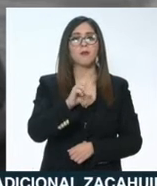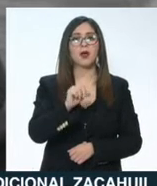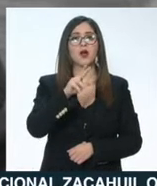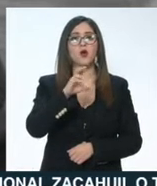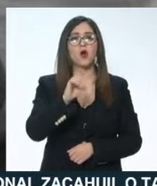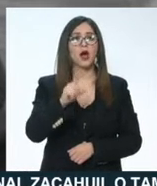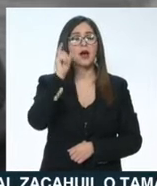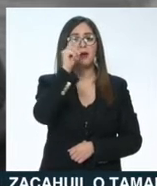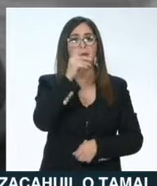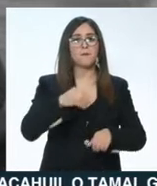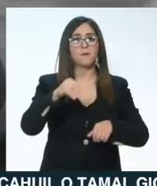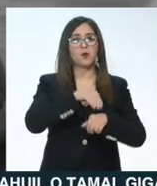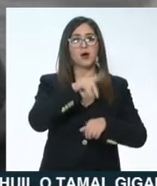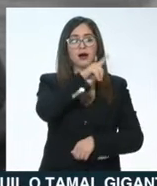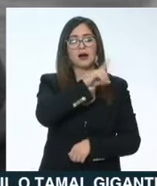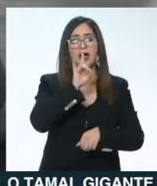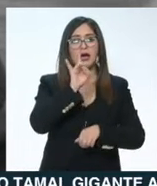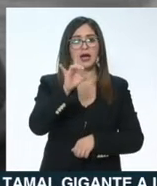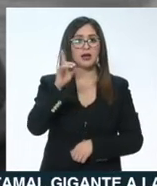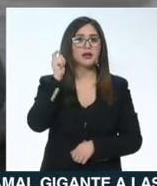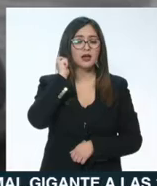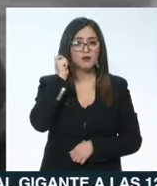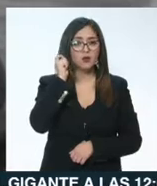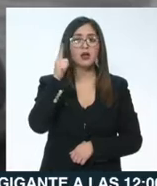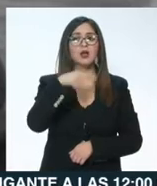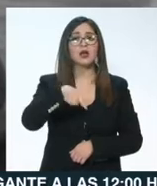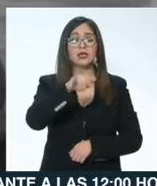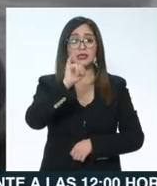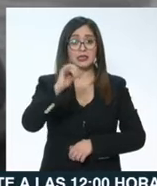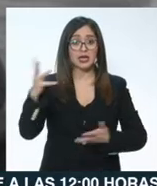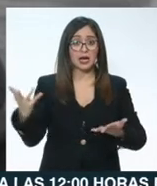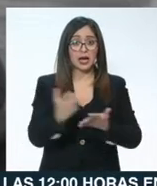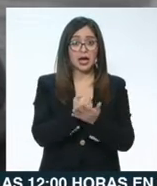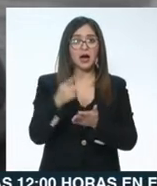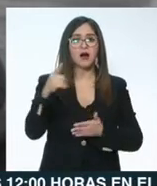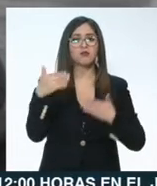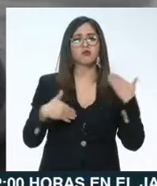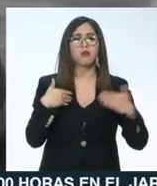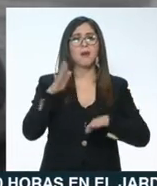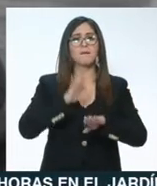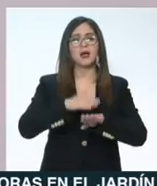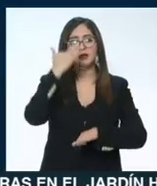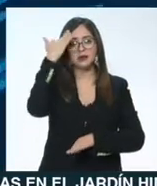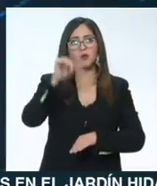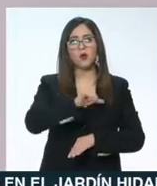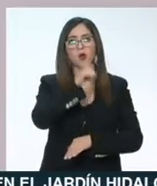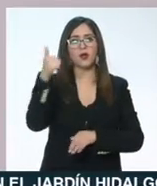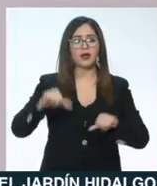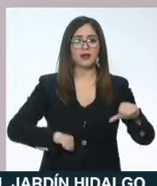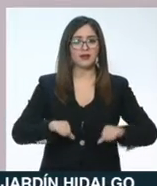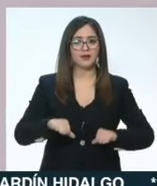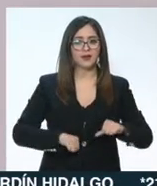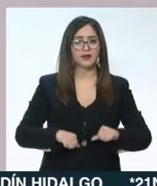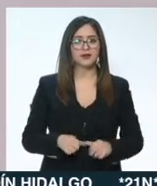Ángeles, California. Y de ganar alguna de las categorías, el festejo obviamente se ampliará.